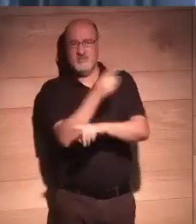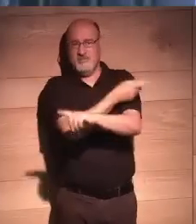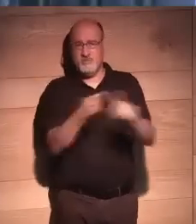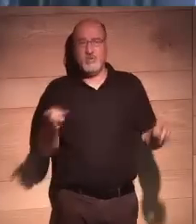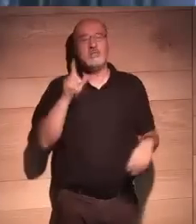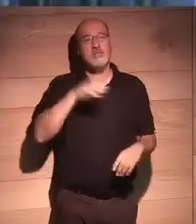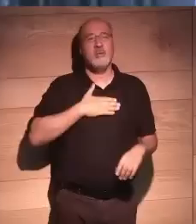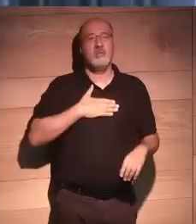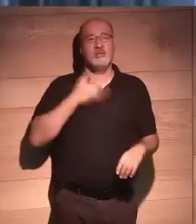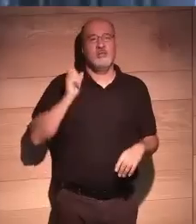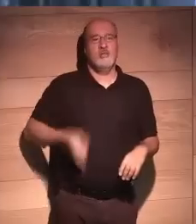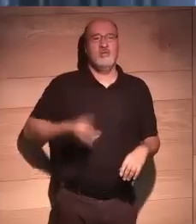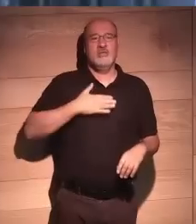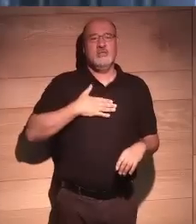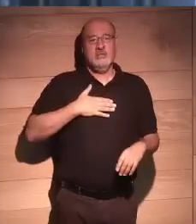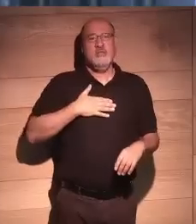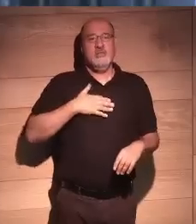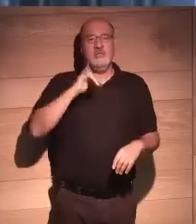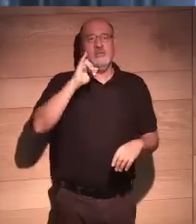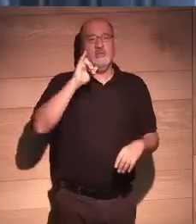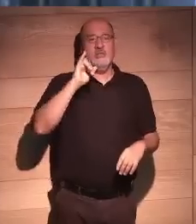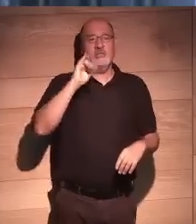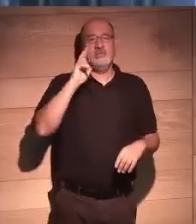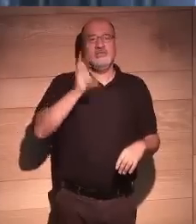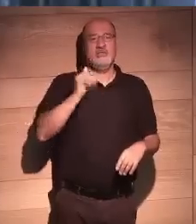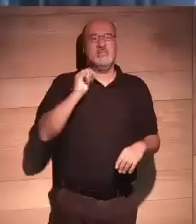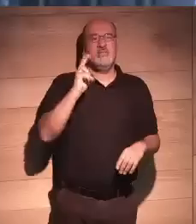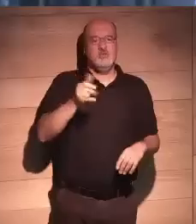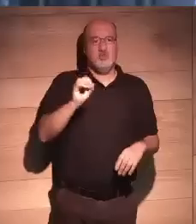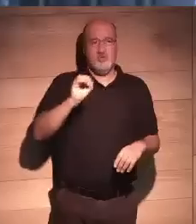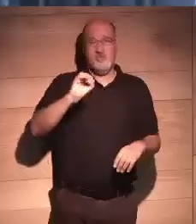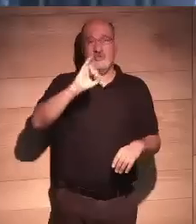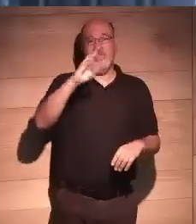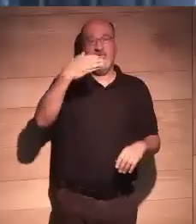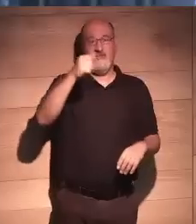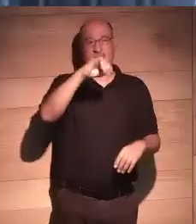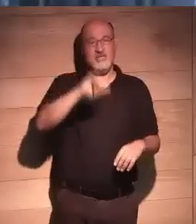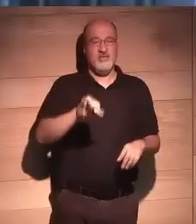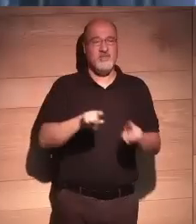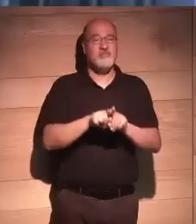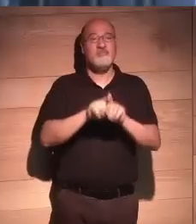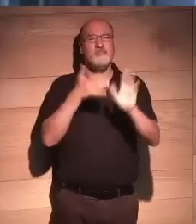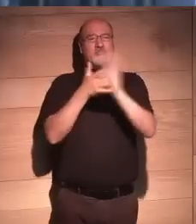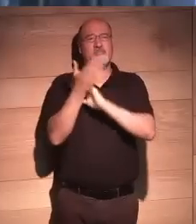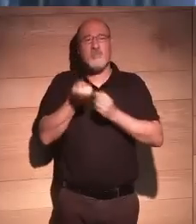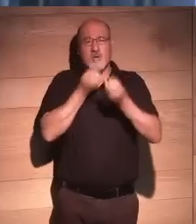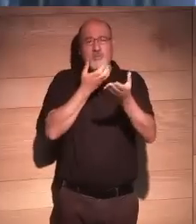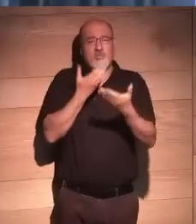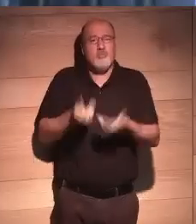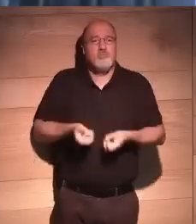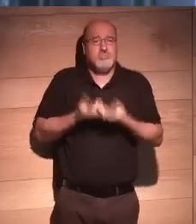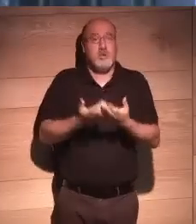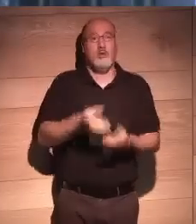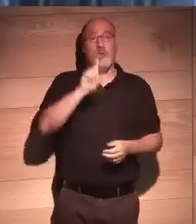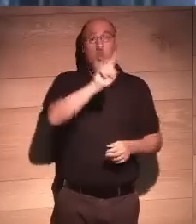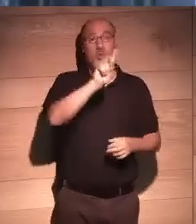Ibáñez Serrador, como todo, que era un pionero y tenía mucha visión de futuro, dijo una vez, en uno de esos míticos prólogos del 1,